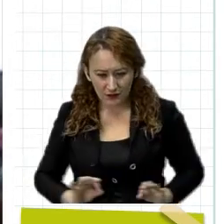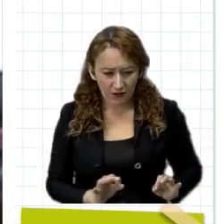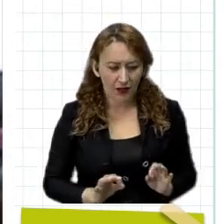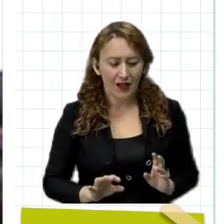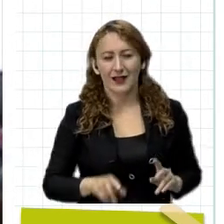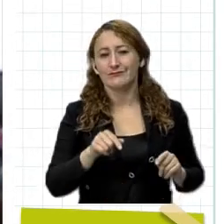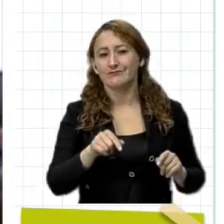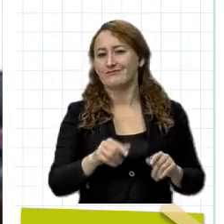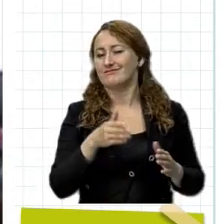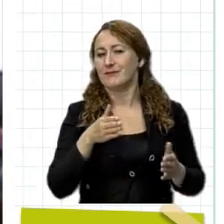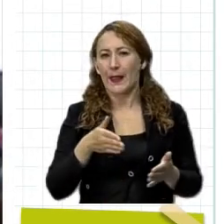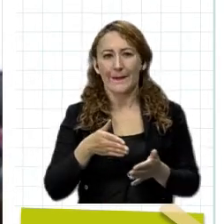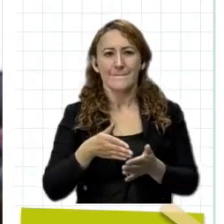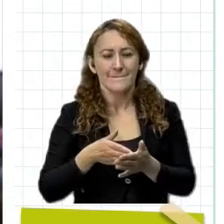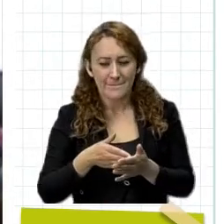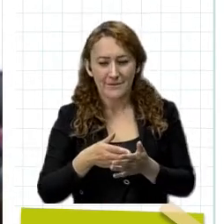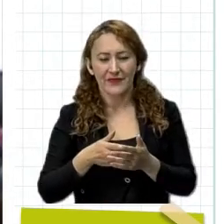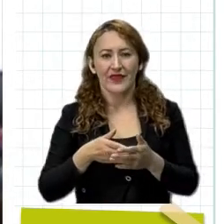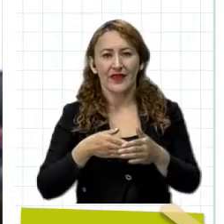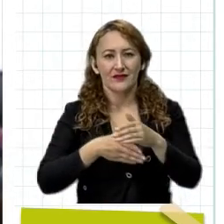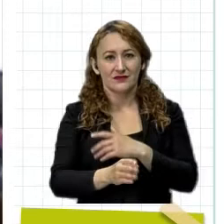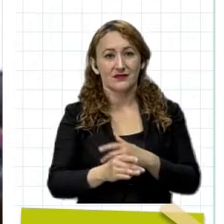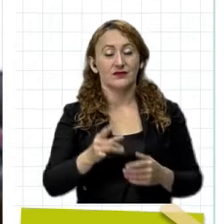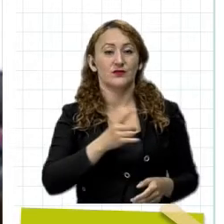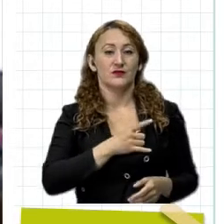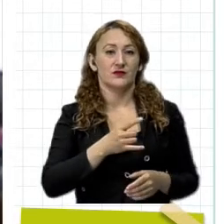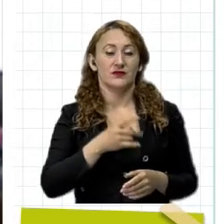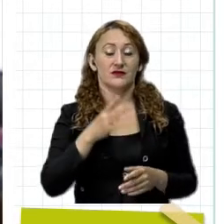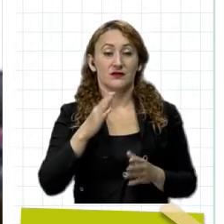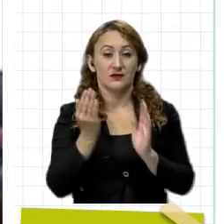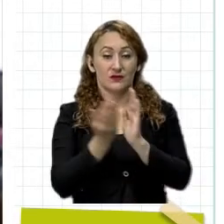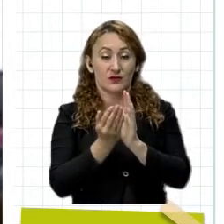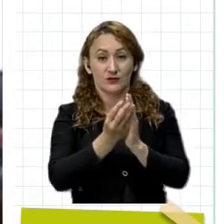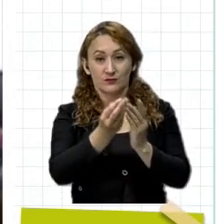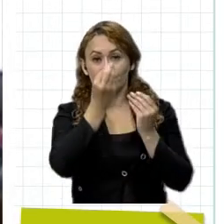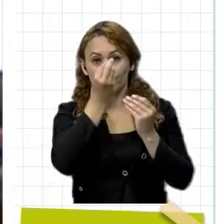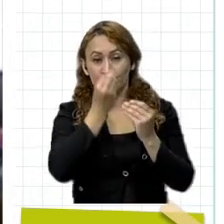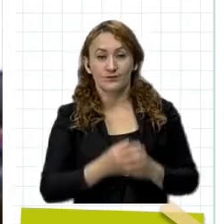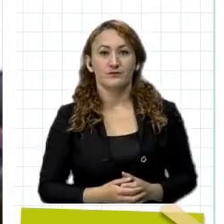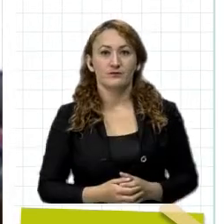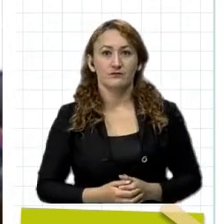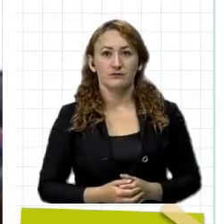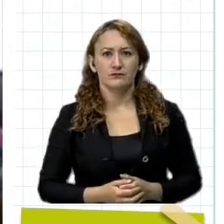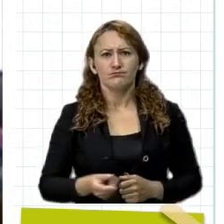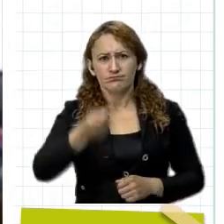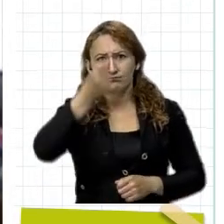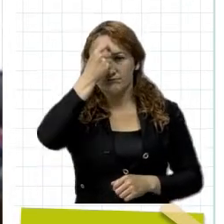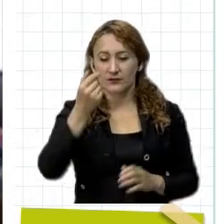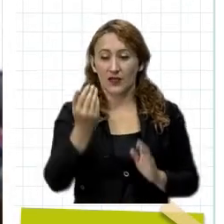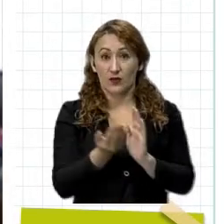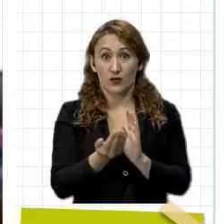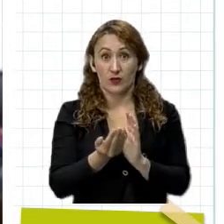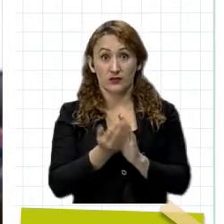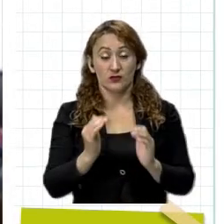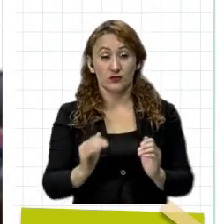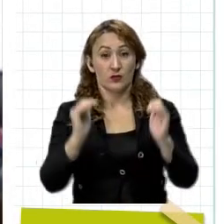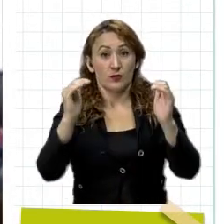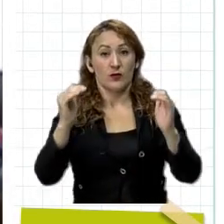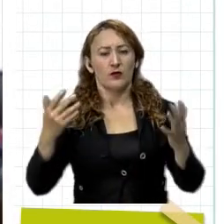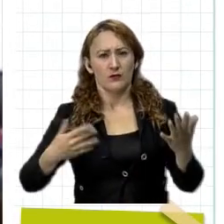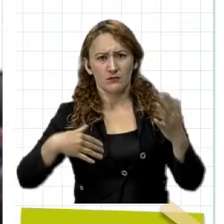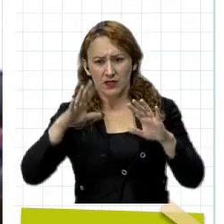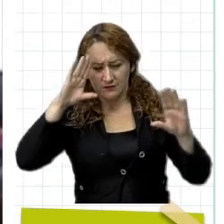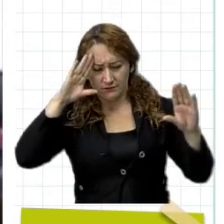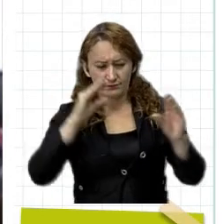principal obstáculo para acceder a la educación superior. Y si tenemos en cuenta que las instituciones de educación superior se concentran